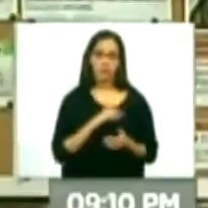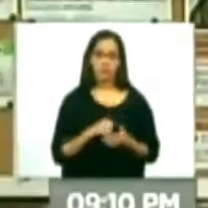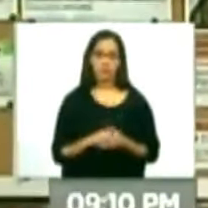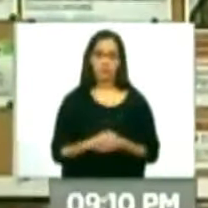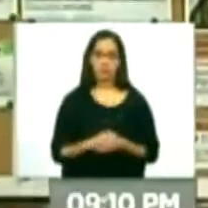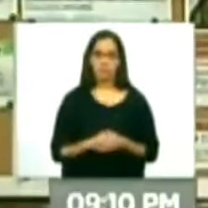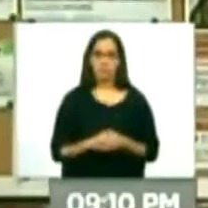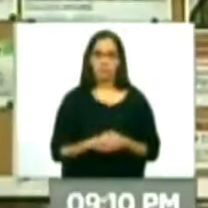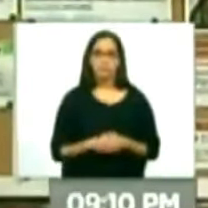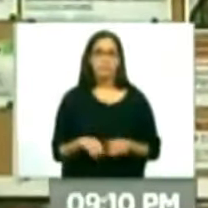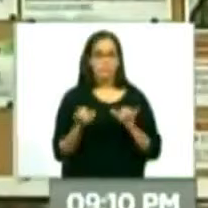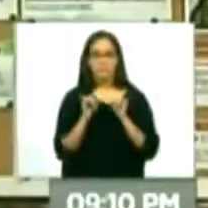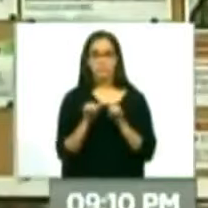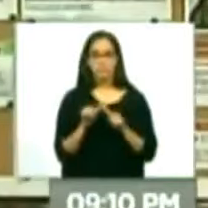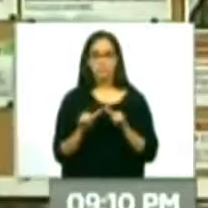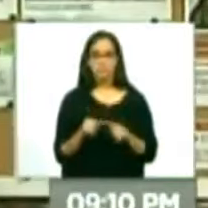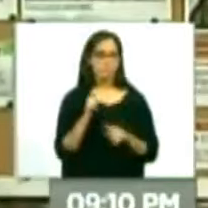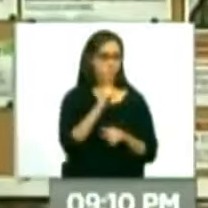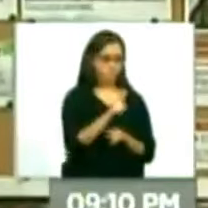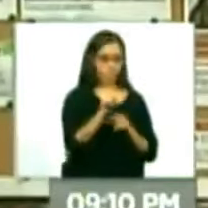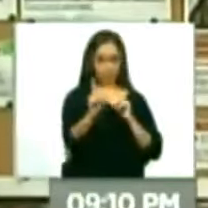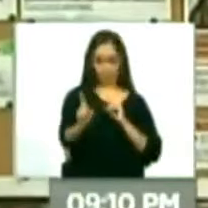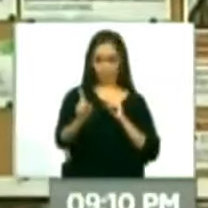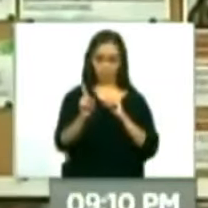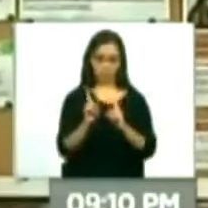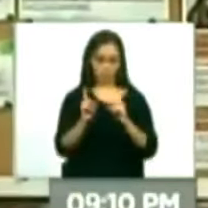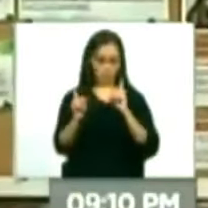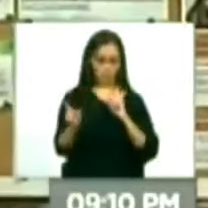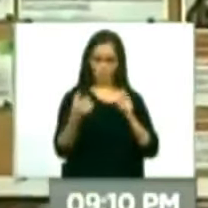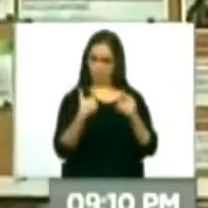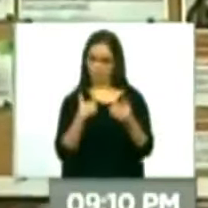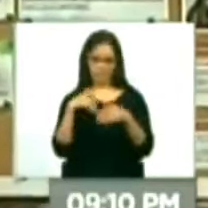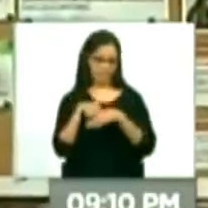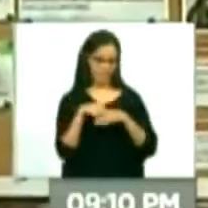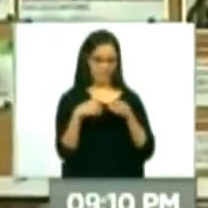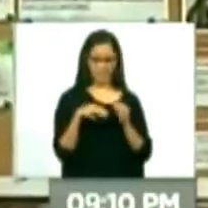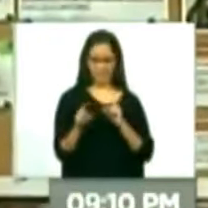por el mismo cuento aquel, uno para ti, uno para mí, este para mí.